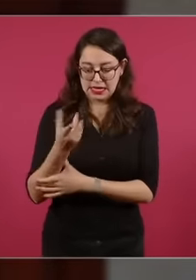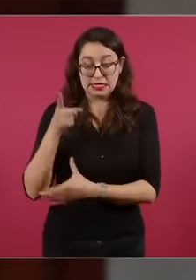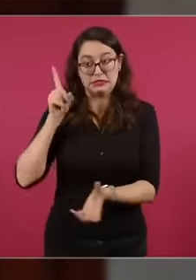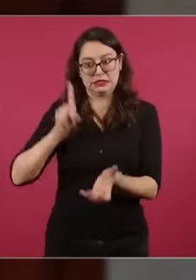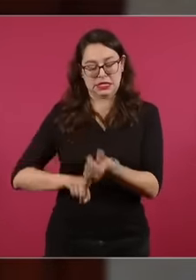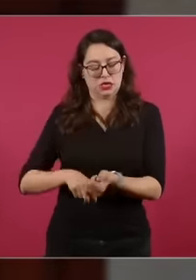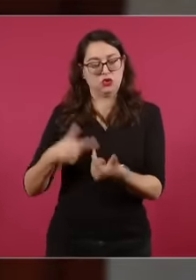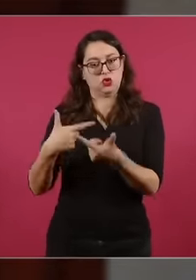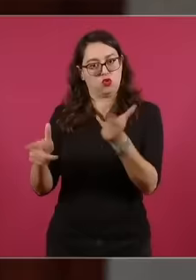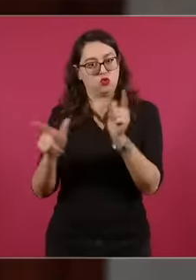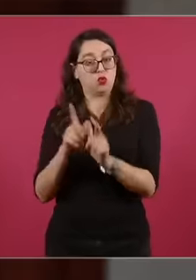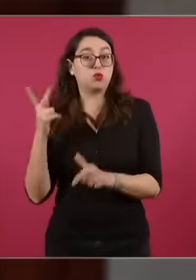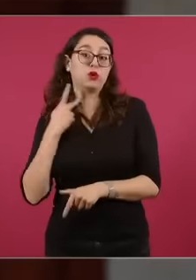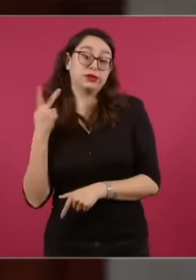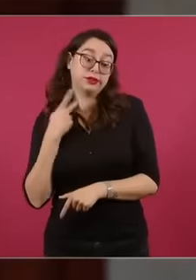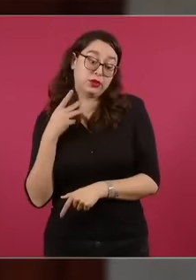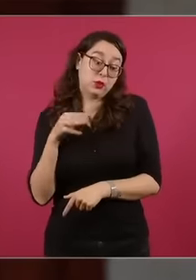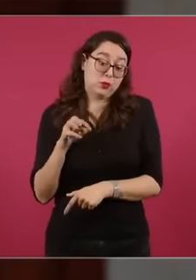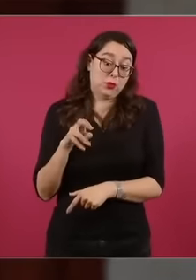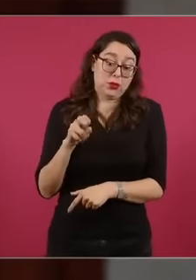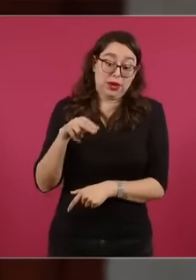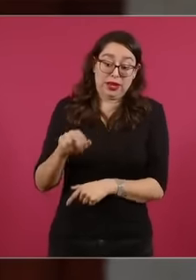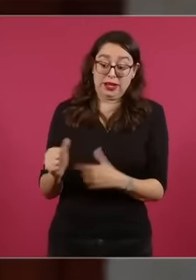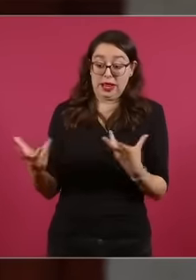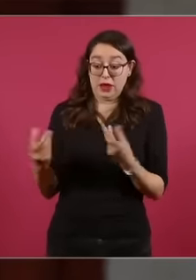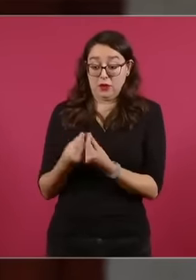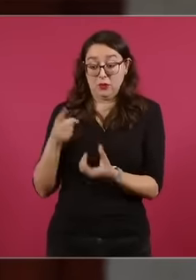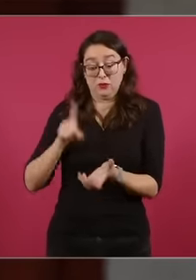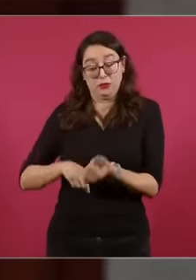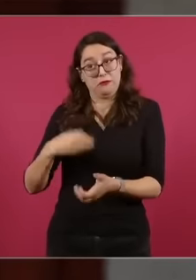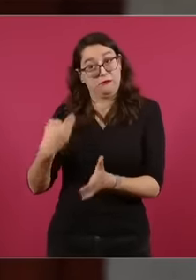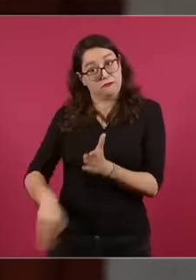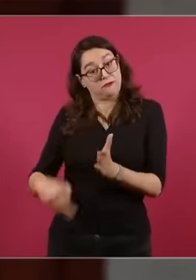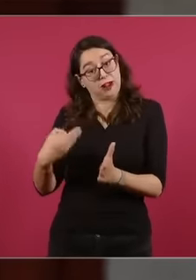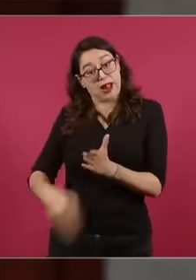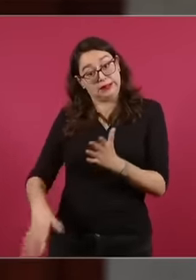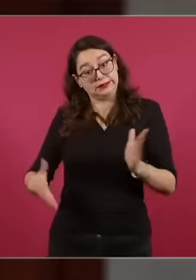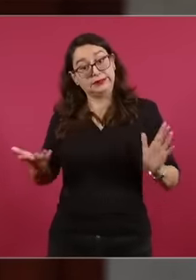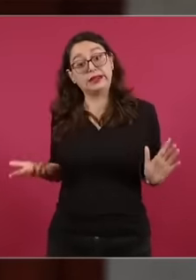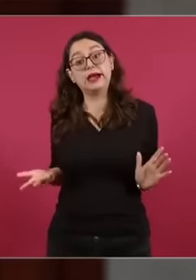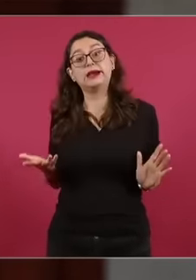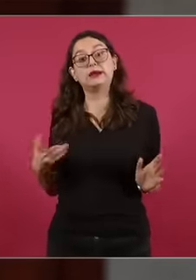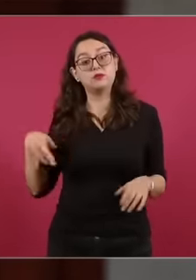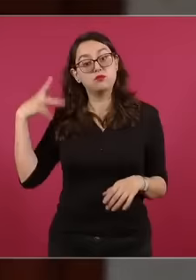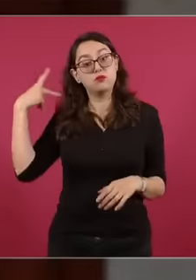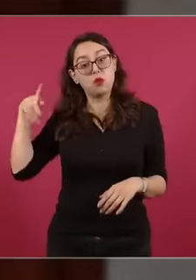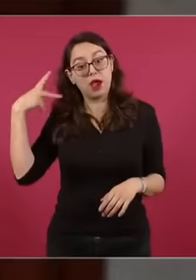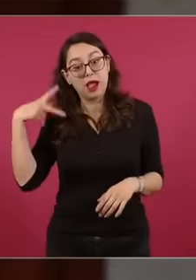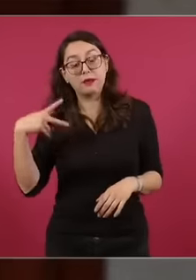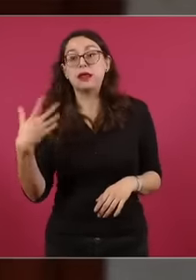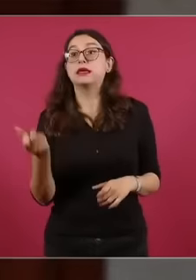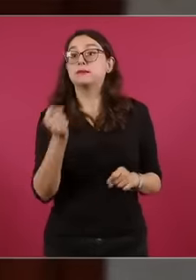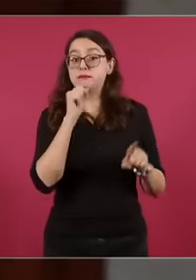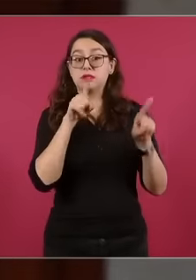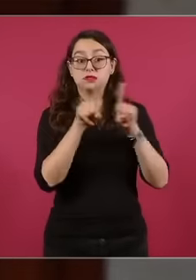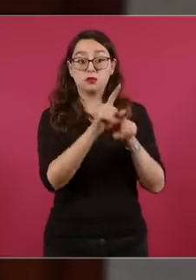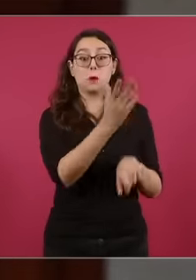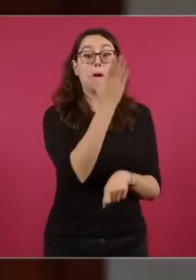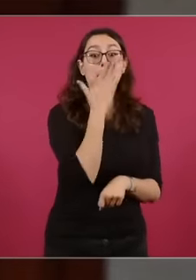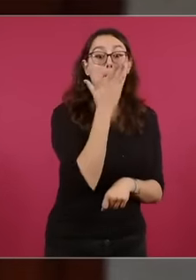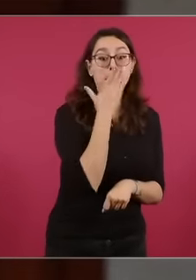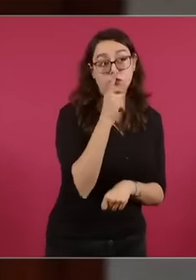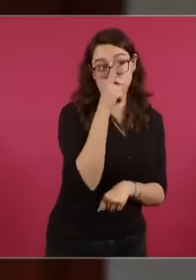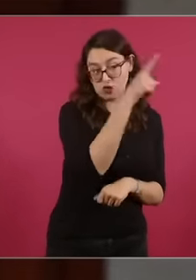Morena. Y entonces ahí hay una deuda moral, presidente, con los de Puebla, como la de Sonora con los padrecistas que están en el